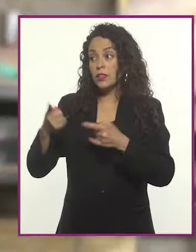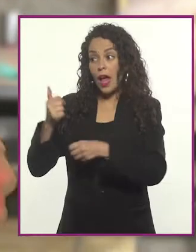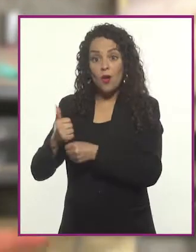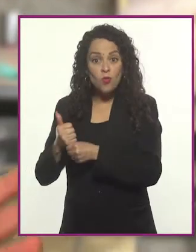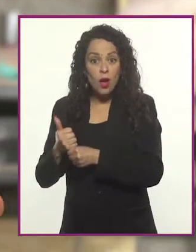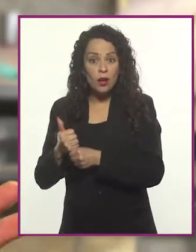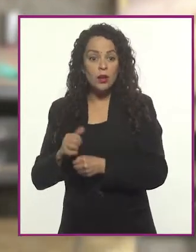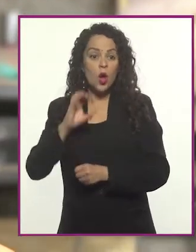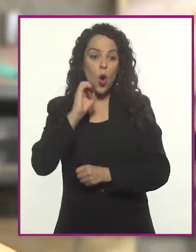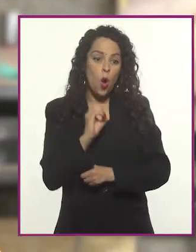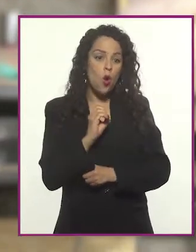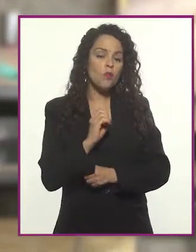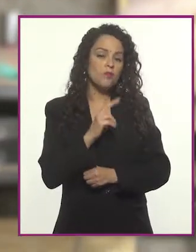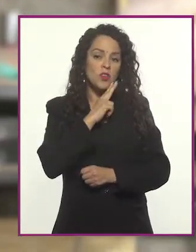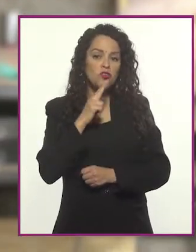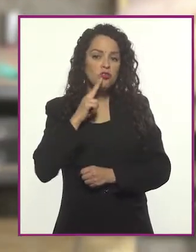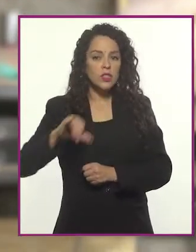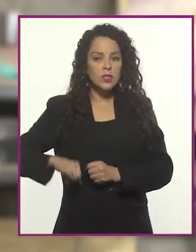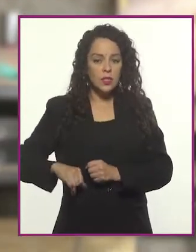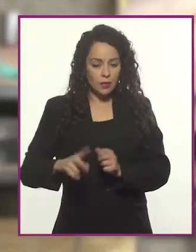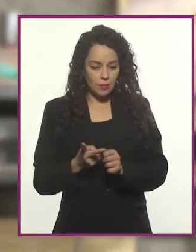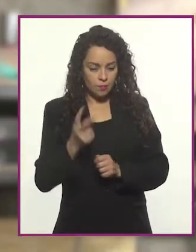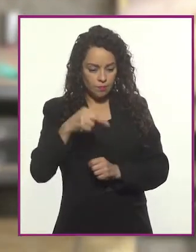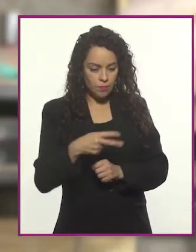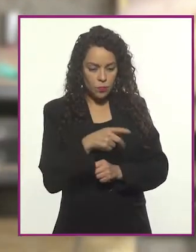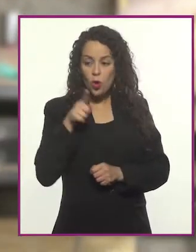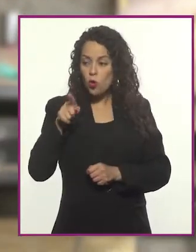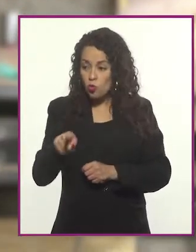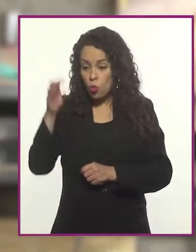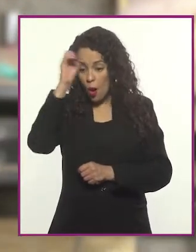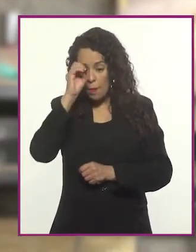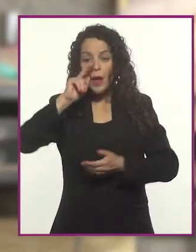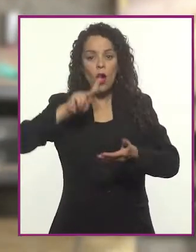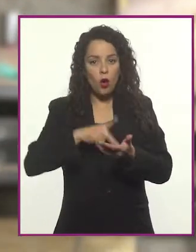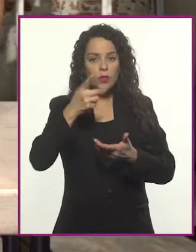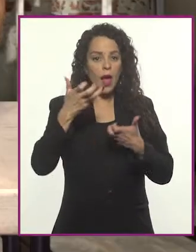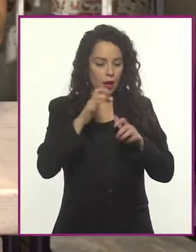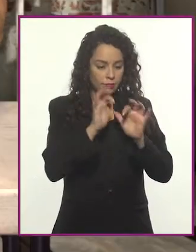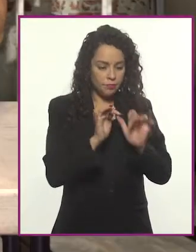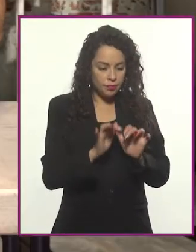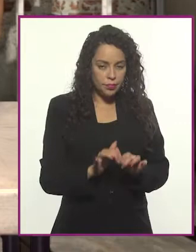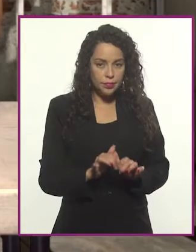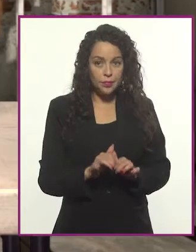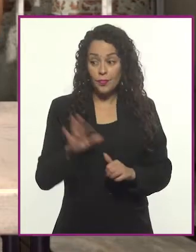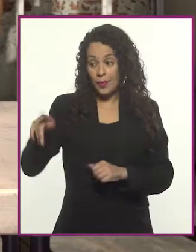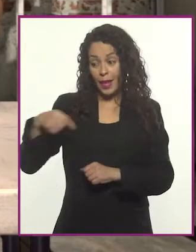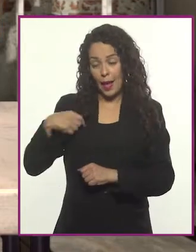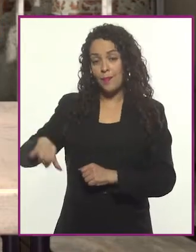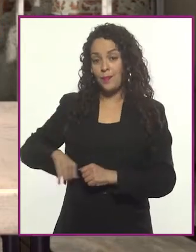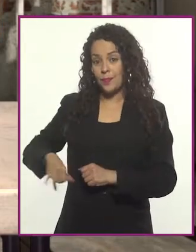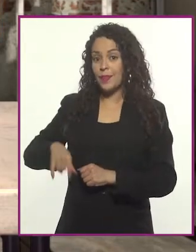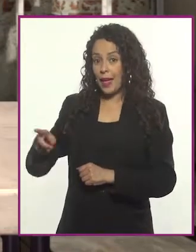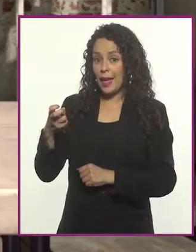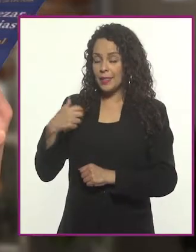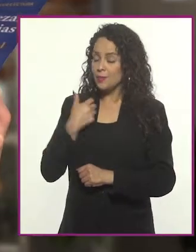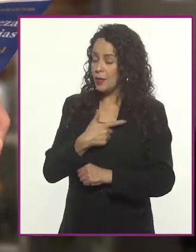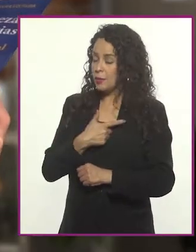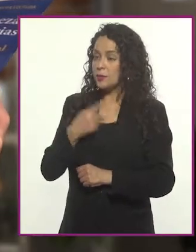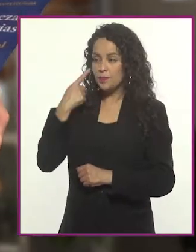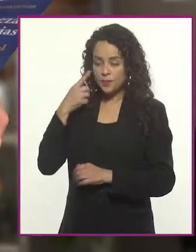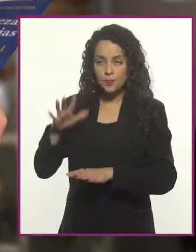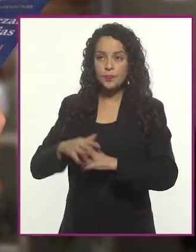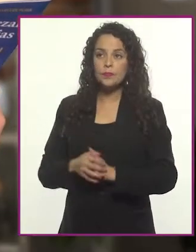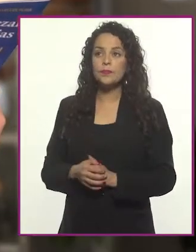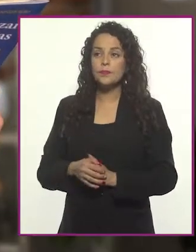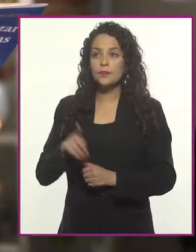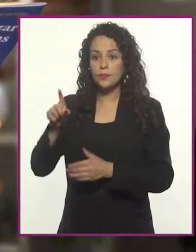O recortar alguna noticia interesante y reescribirla desde tu punto de vista. Uy, esta me gusta. Escucha. Escribe en